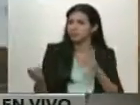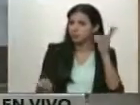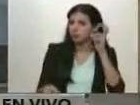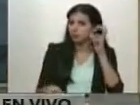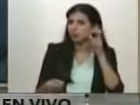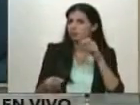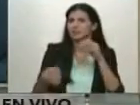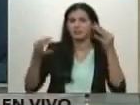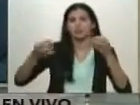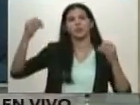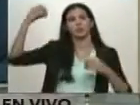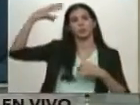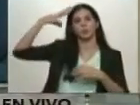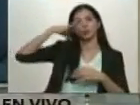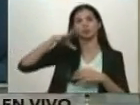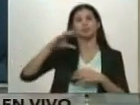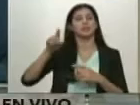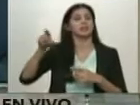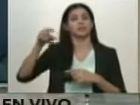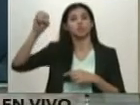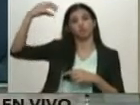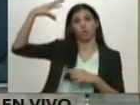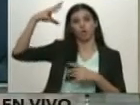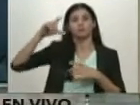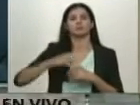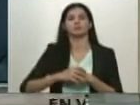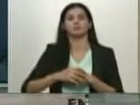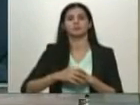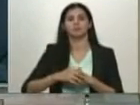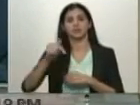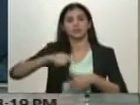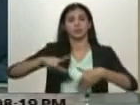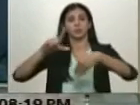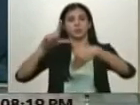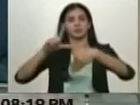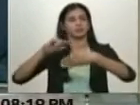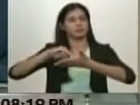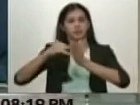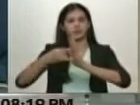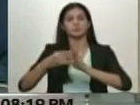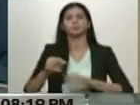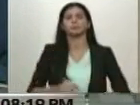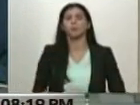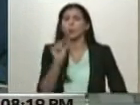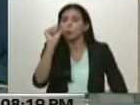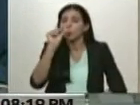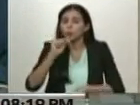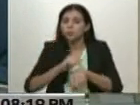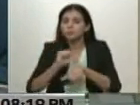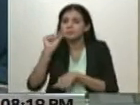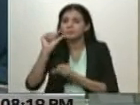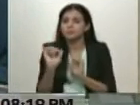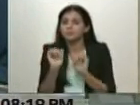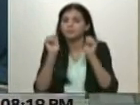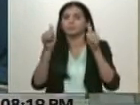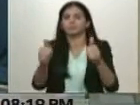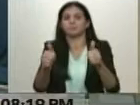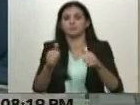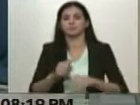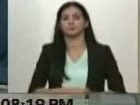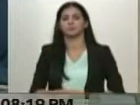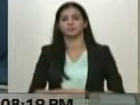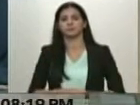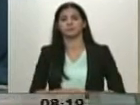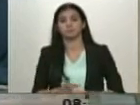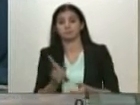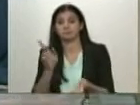Siempre iluminados con el sol de la libertad de nuestra Sudamérica, a pocas horas de participar